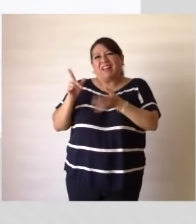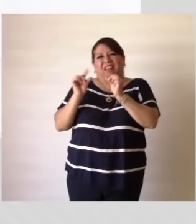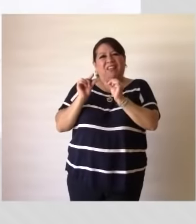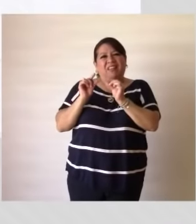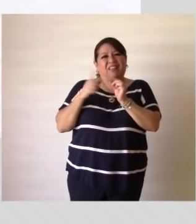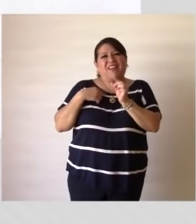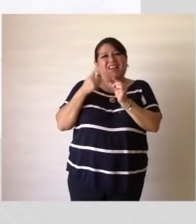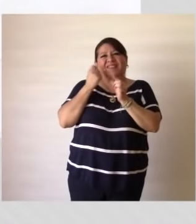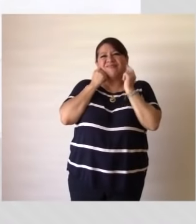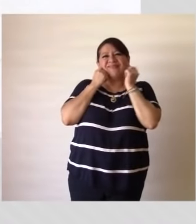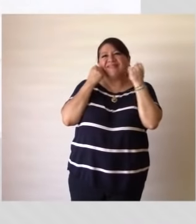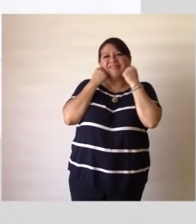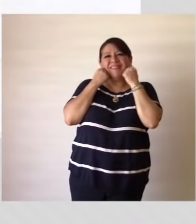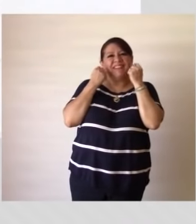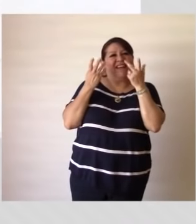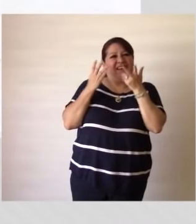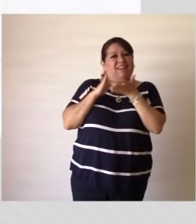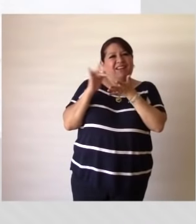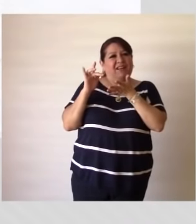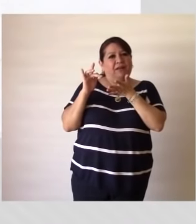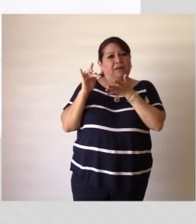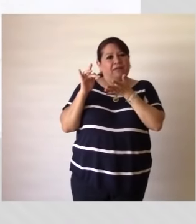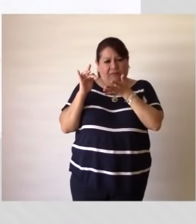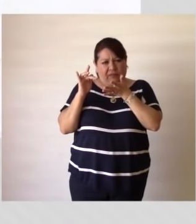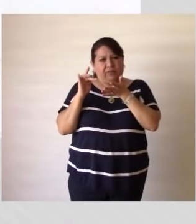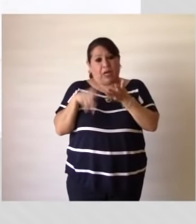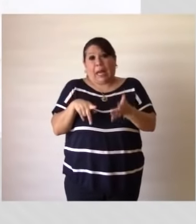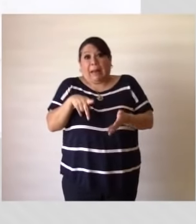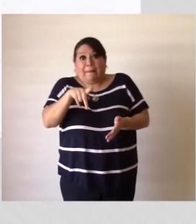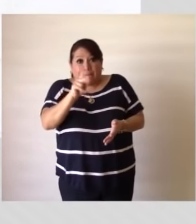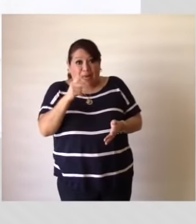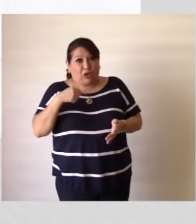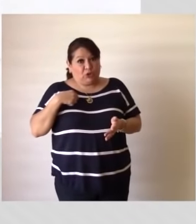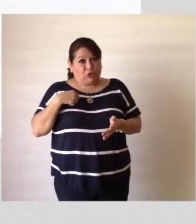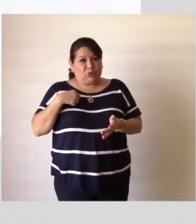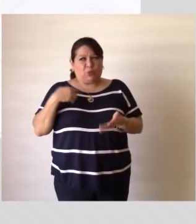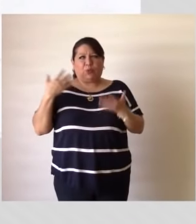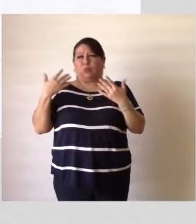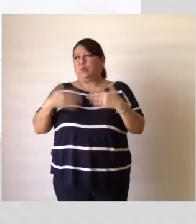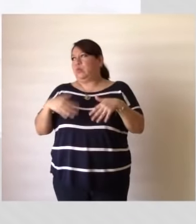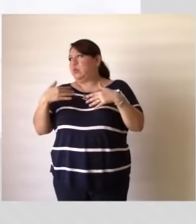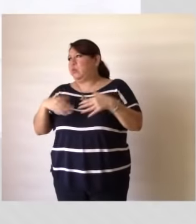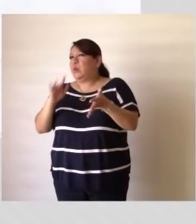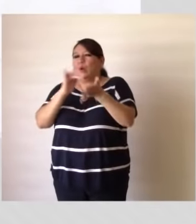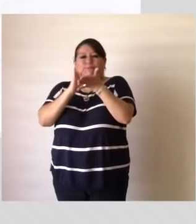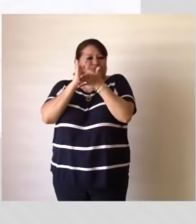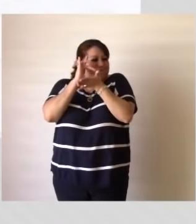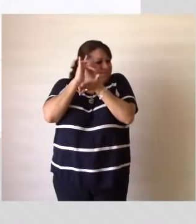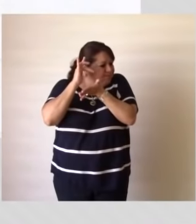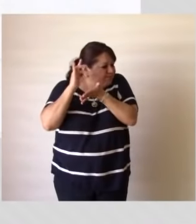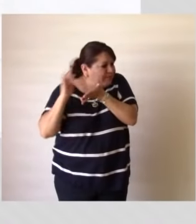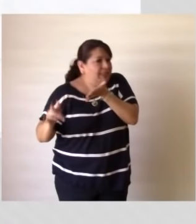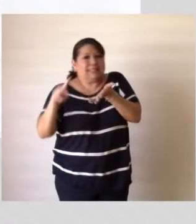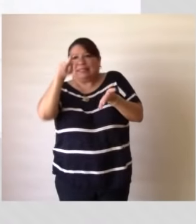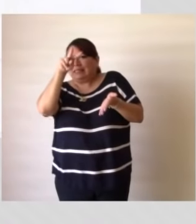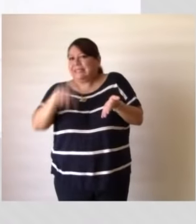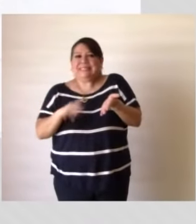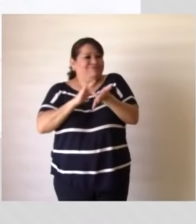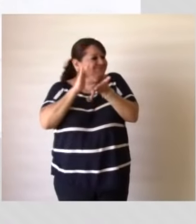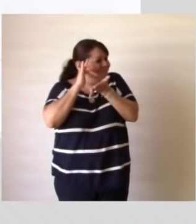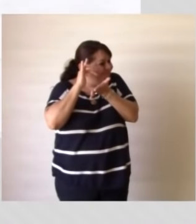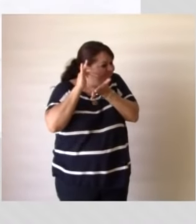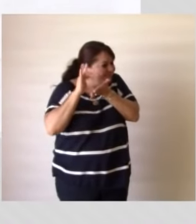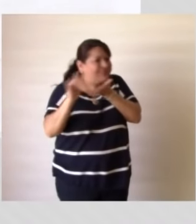tipo de agradecimiento pero cuando agradezco mucho y reconozco en verdad te lo agradezco que detalle en serio muchas gracias